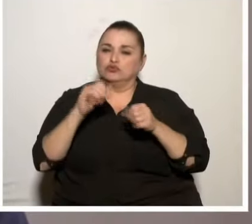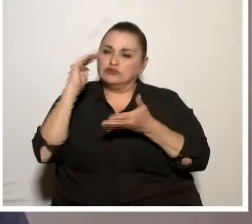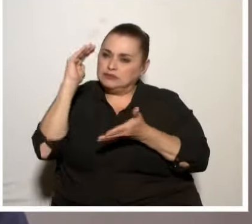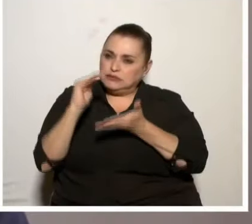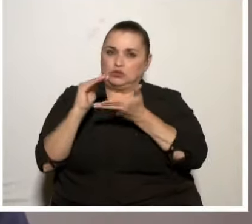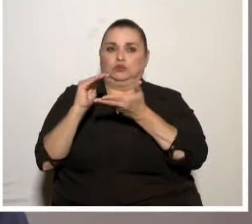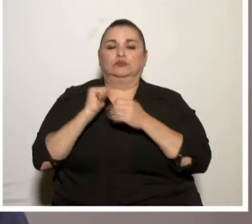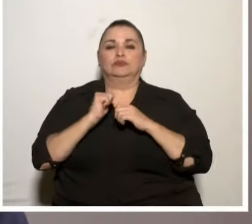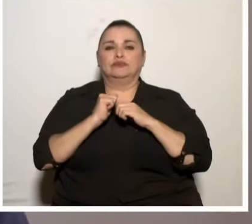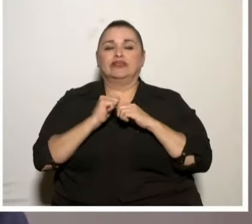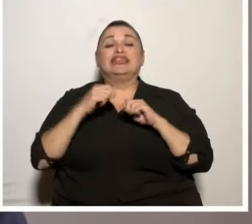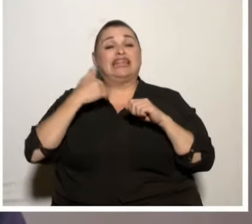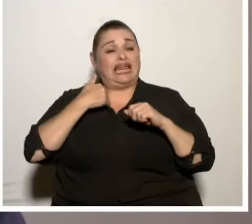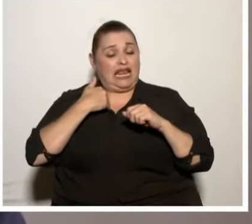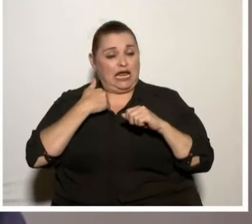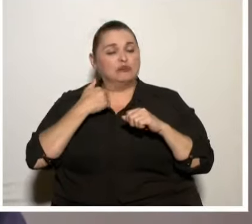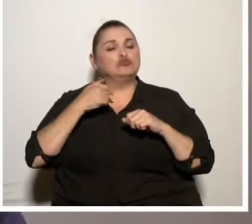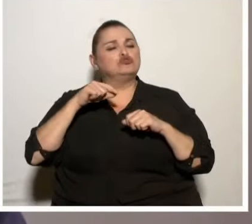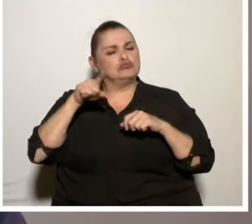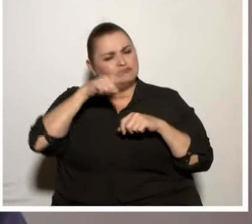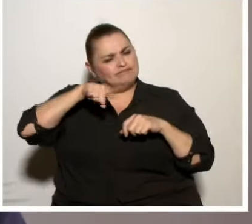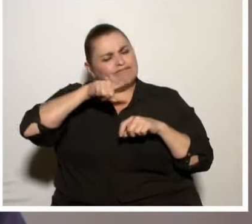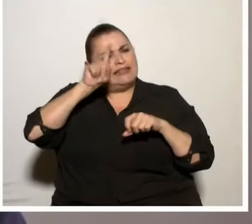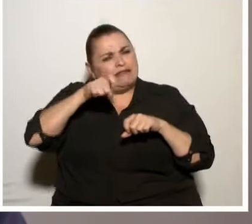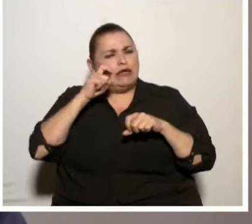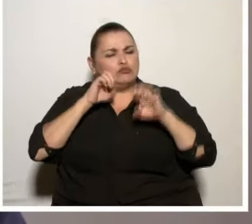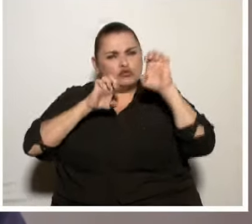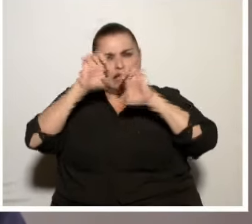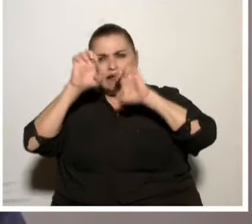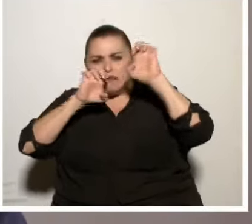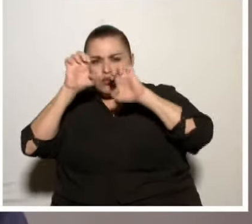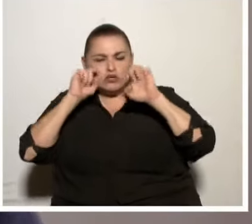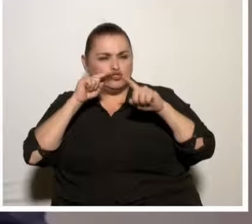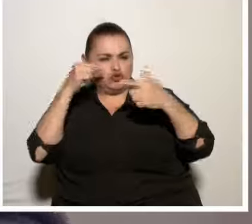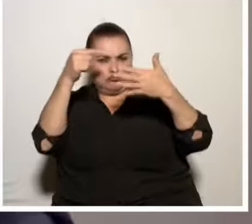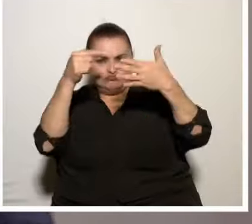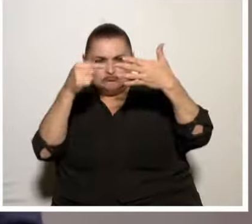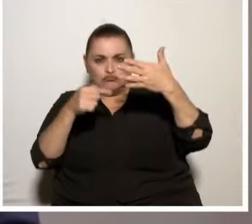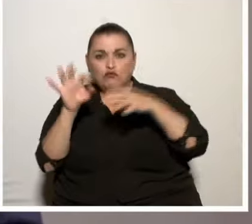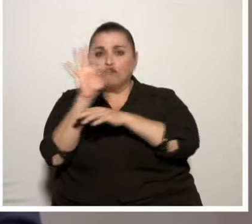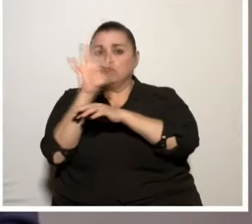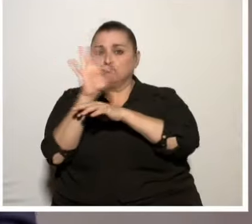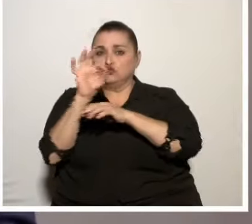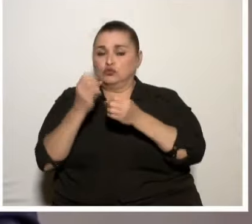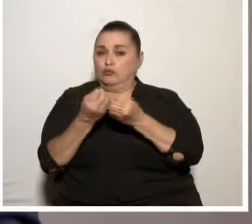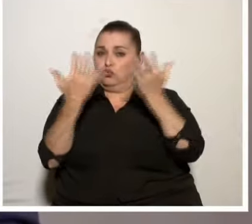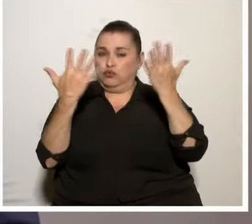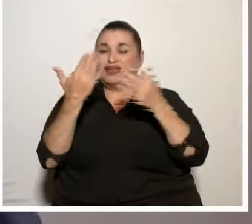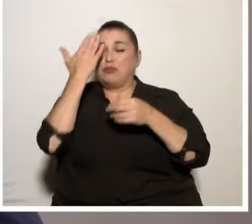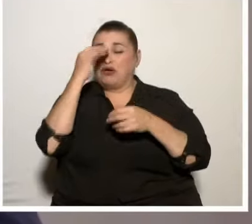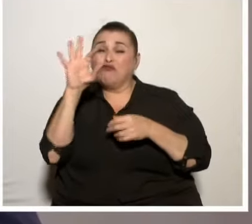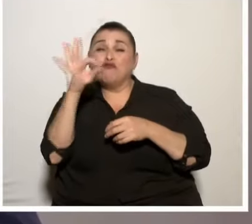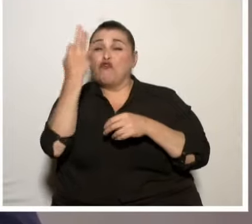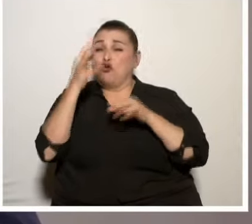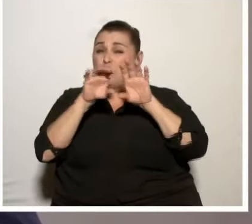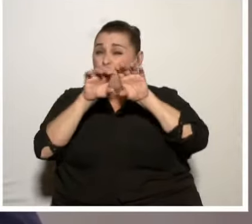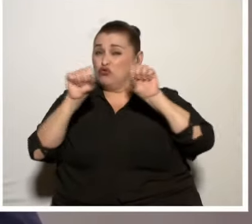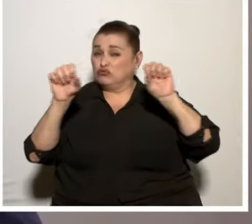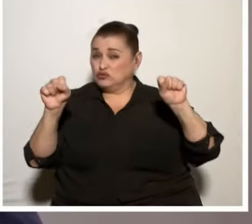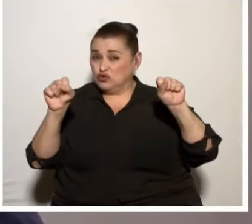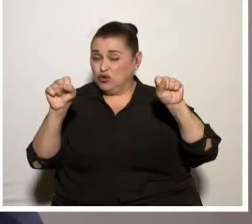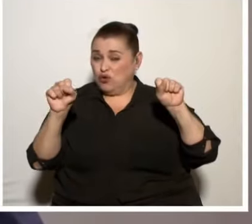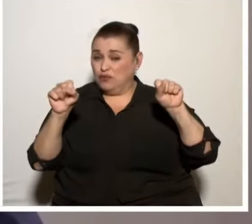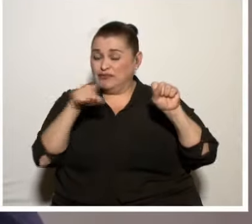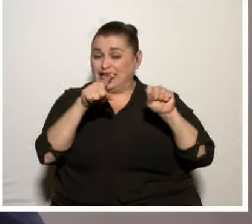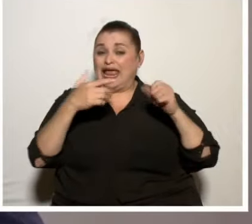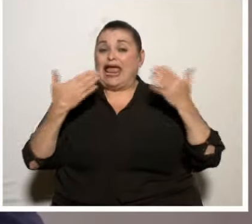Tenemos nosotros sí que hacer evaluación de la función pública, porque una forma de corrupción son